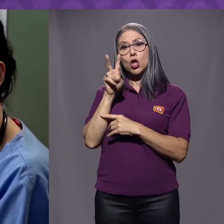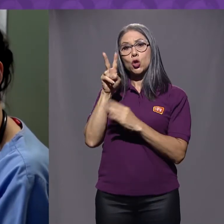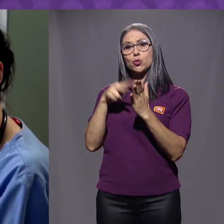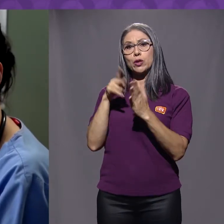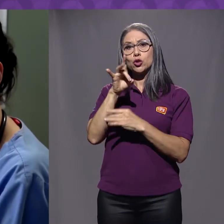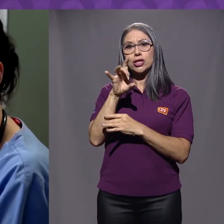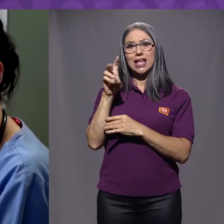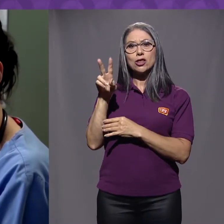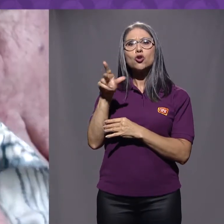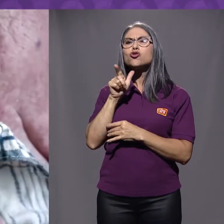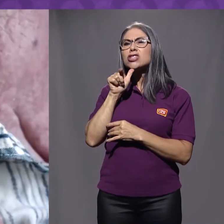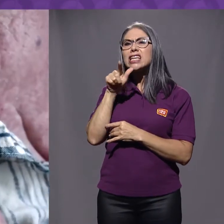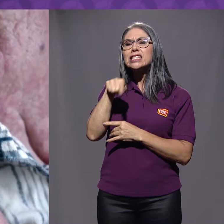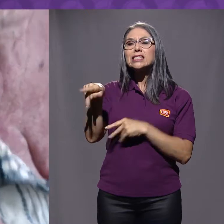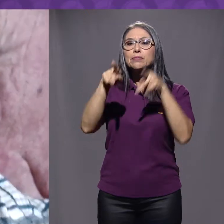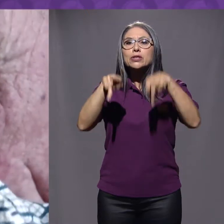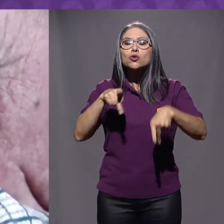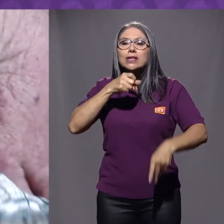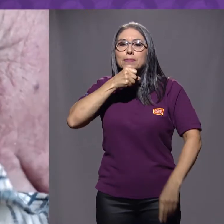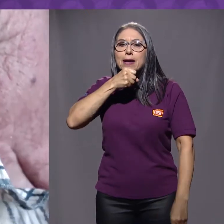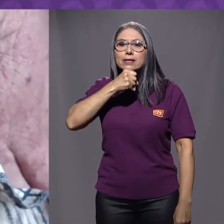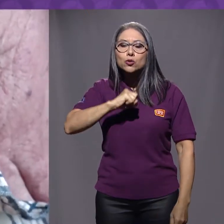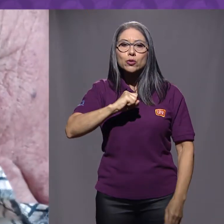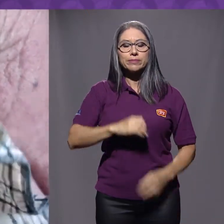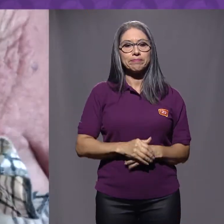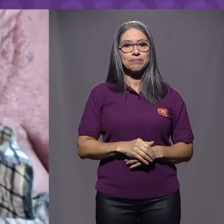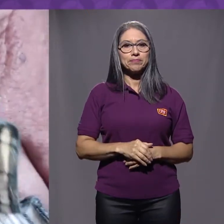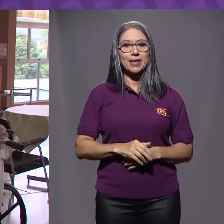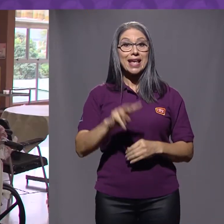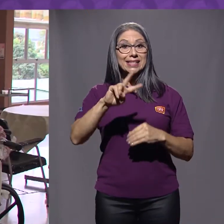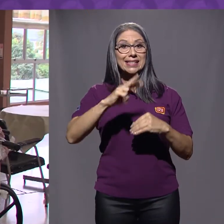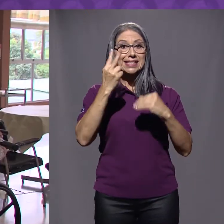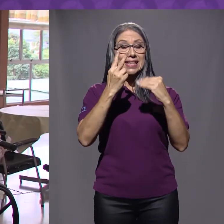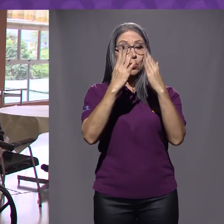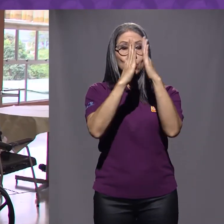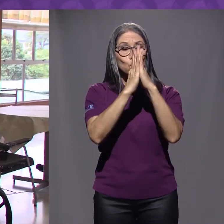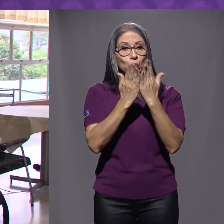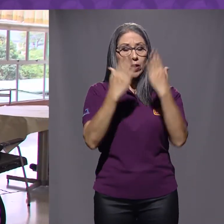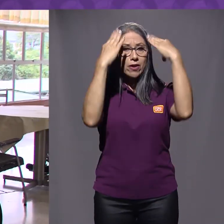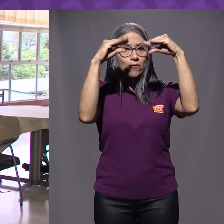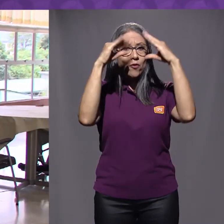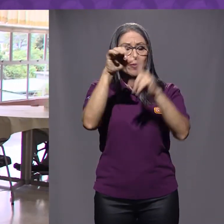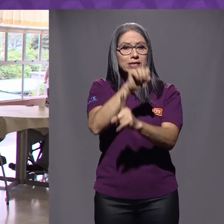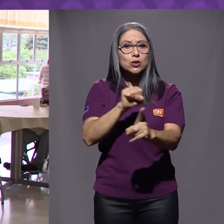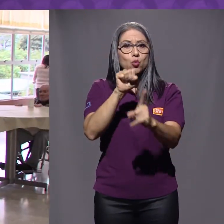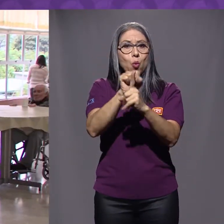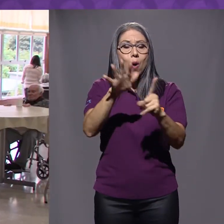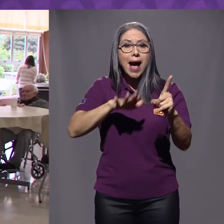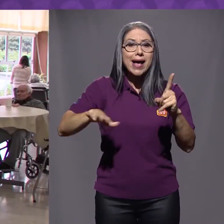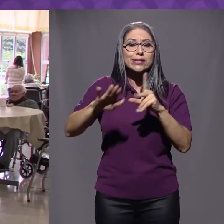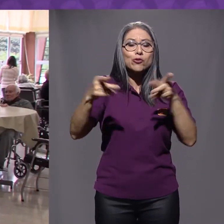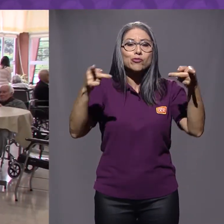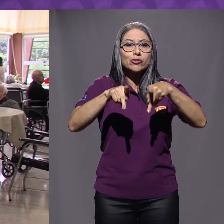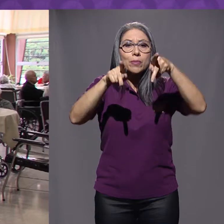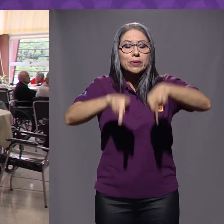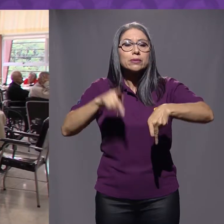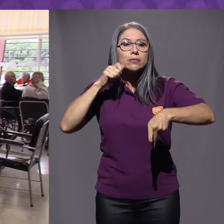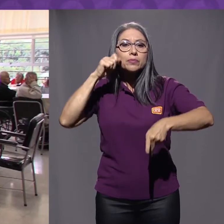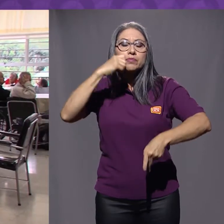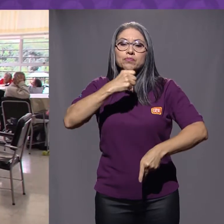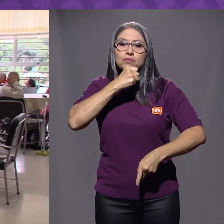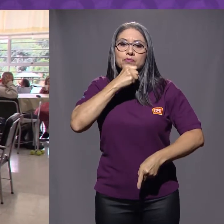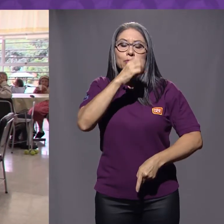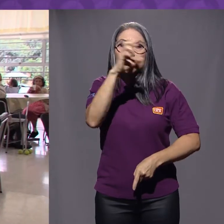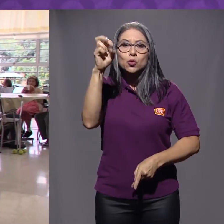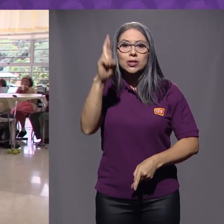2.082 corresponden a personas mayores. El segundo informe del estado de la situación de las personas adultas mayores